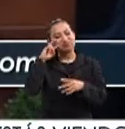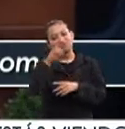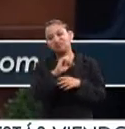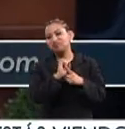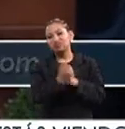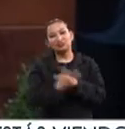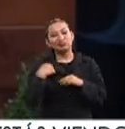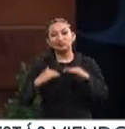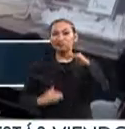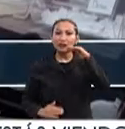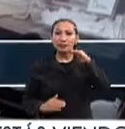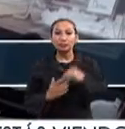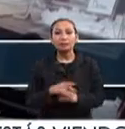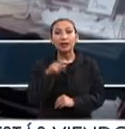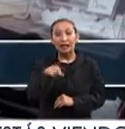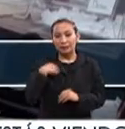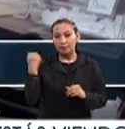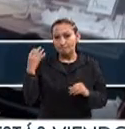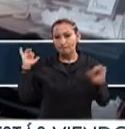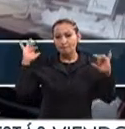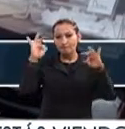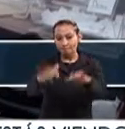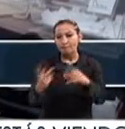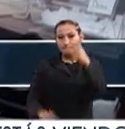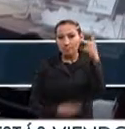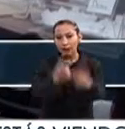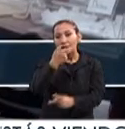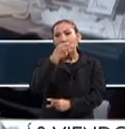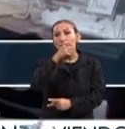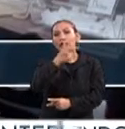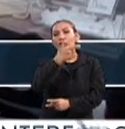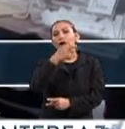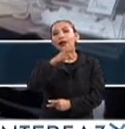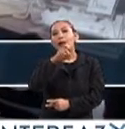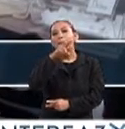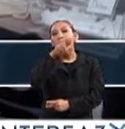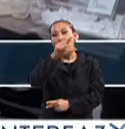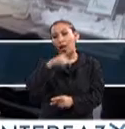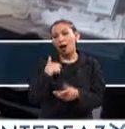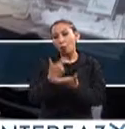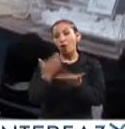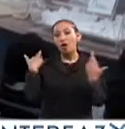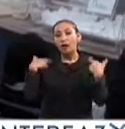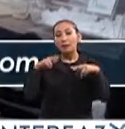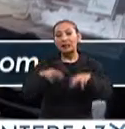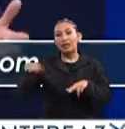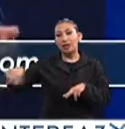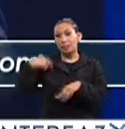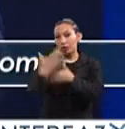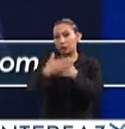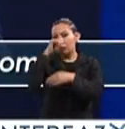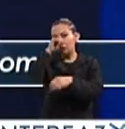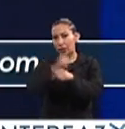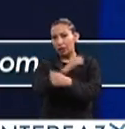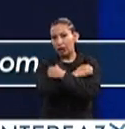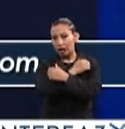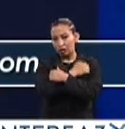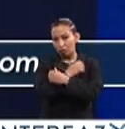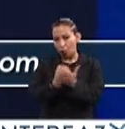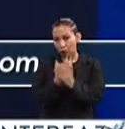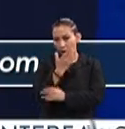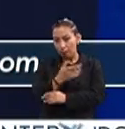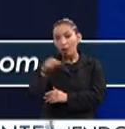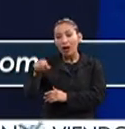situación de desventaja. En este foro de consulta, Gilberto Guevara Niebla asistió como representante del próximo secretario de